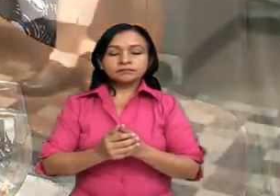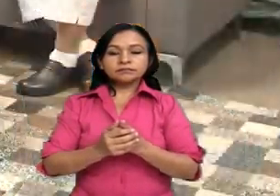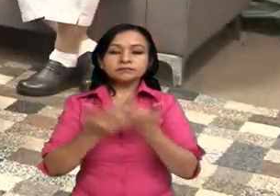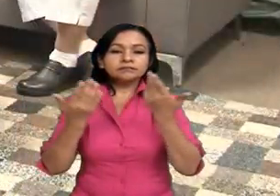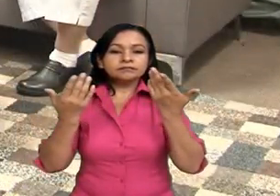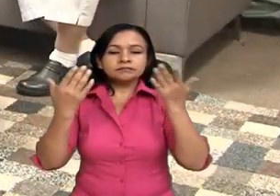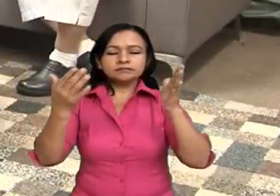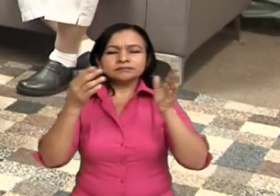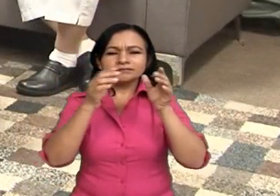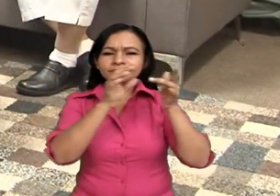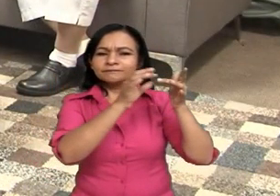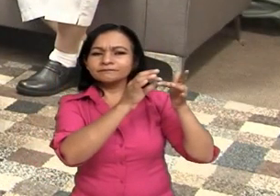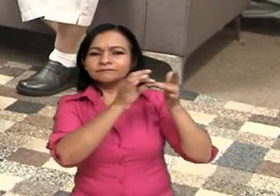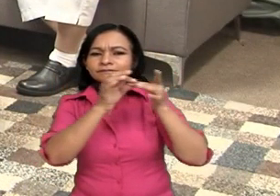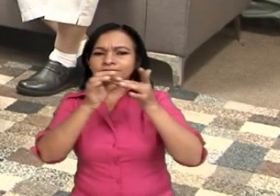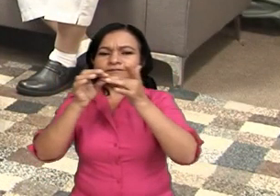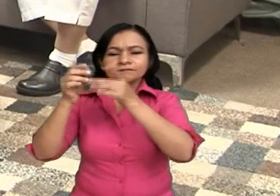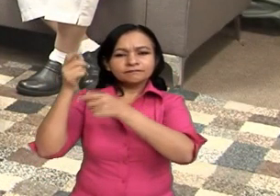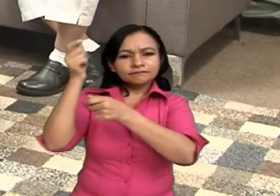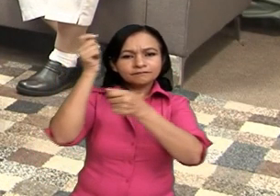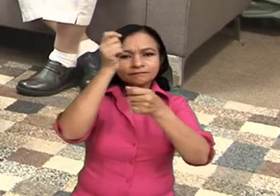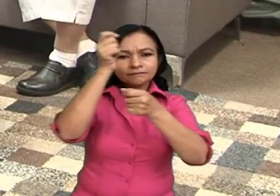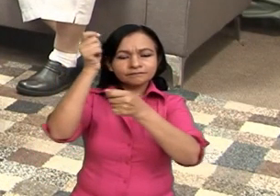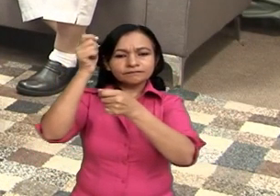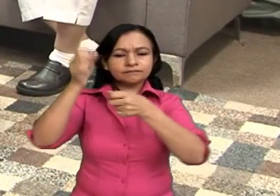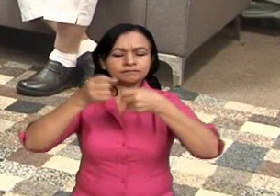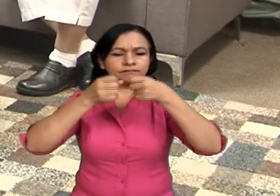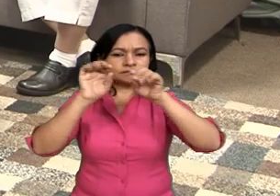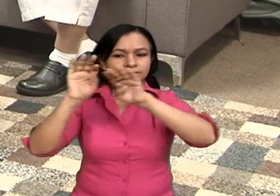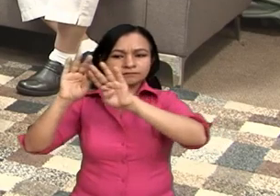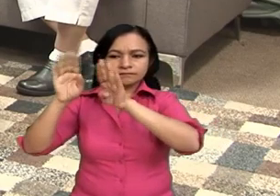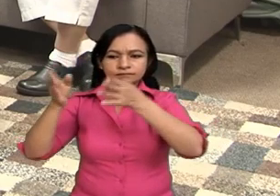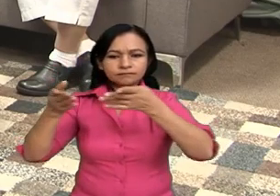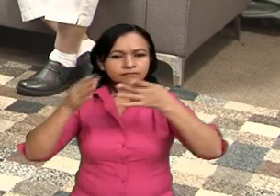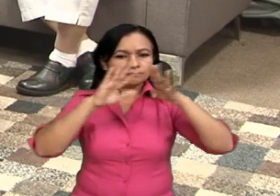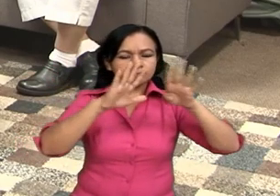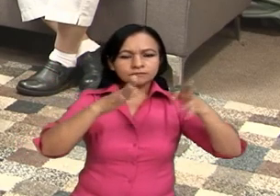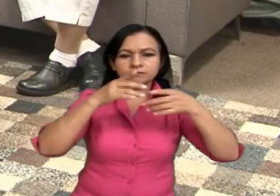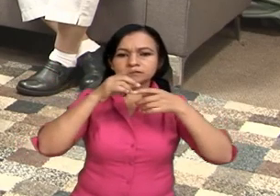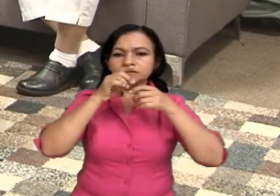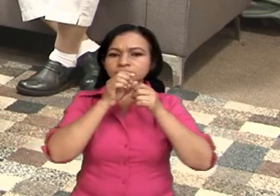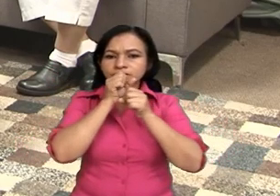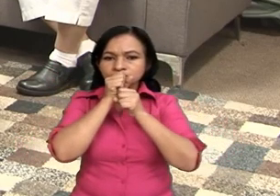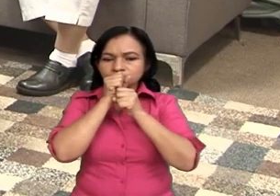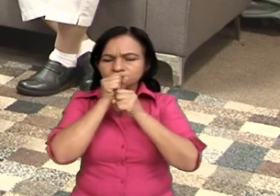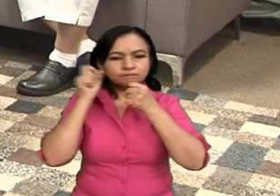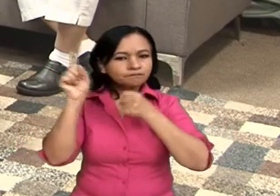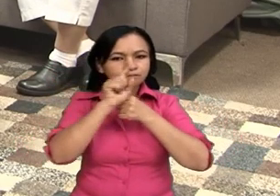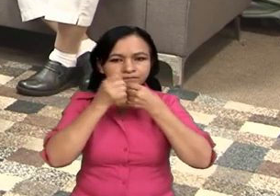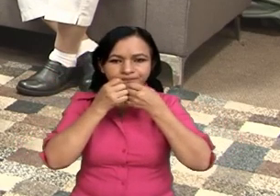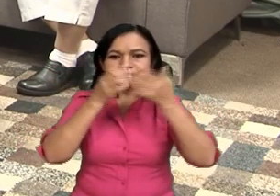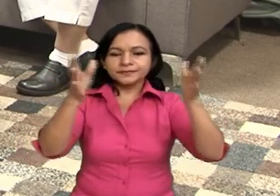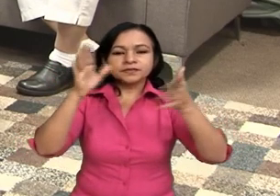emblemática donde la mujer rompe esquema y la mujer se apropia